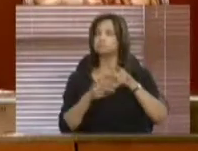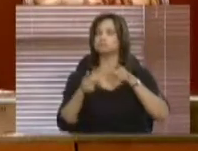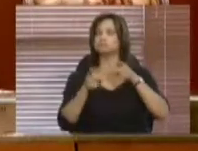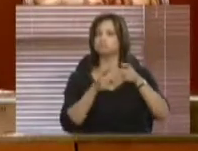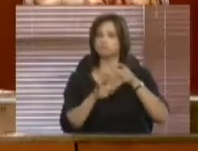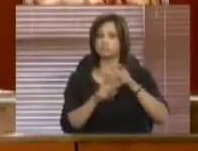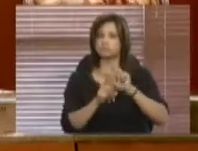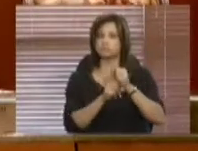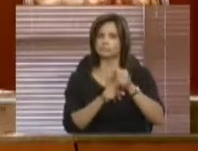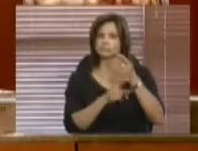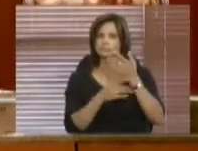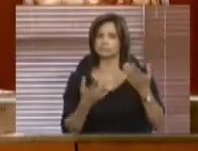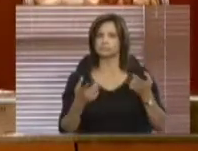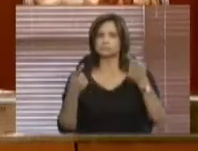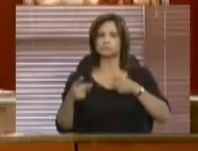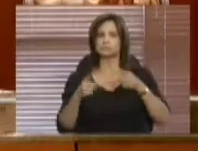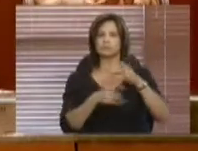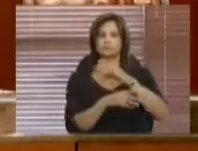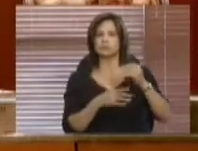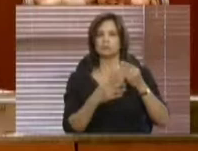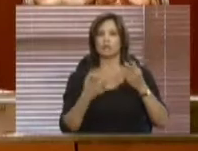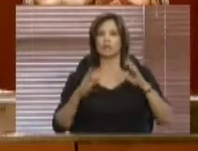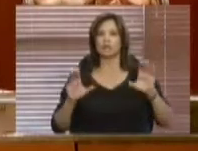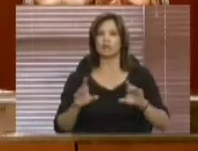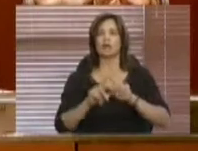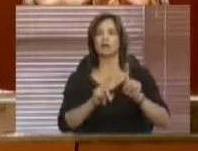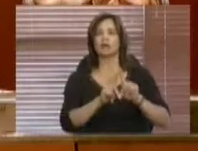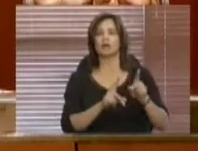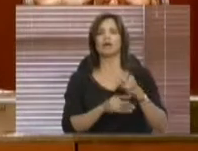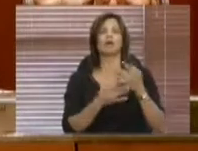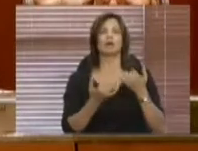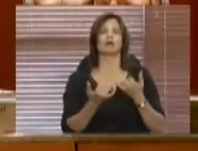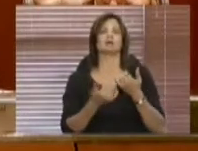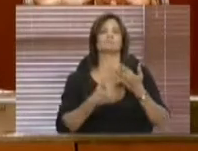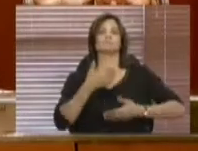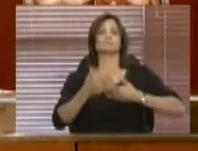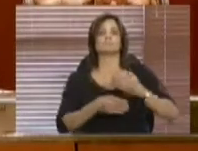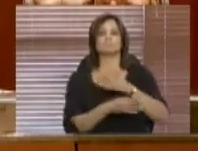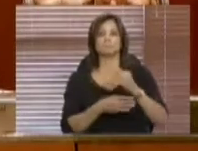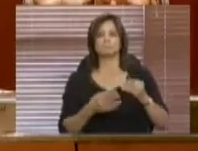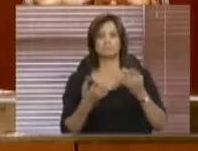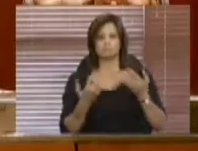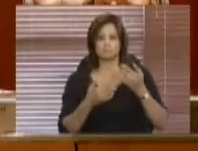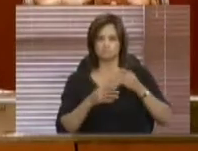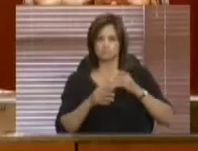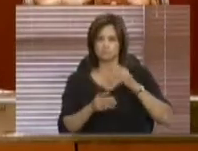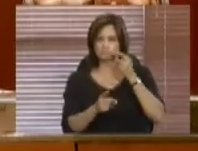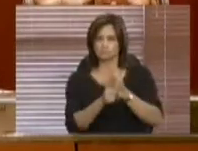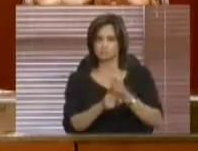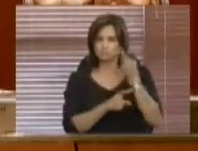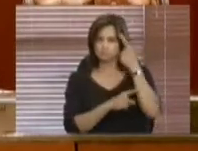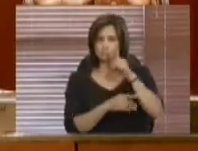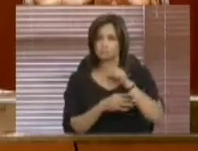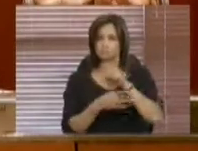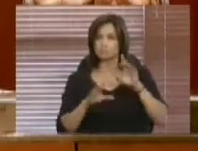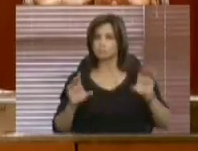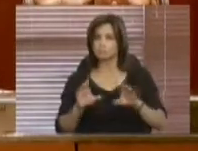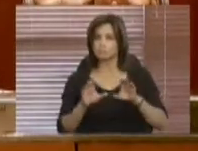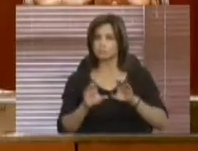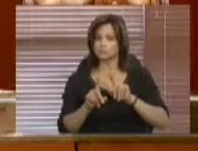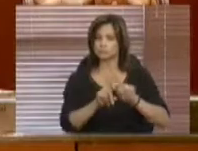las condiciones y los aspectos procedimentales para su adecuado